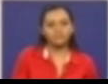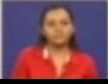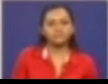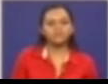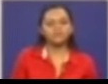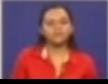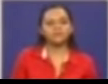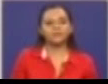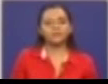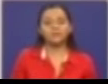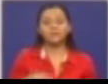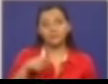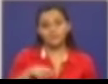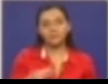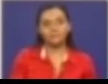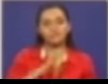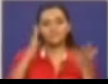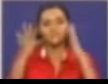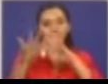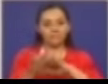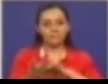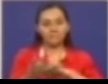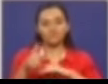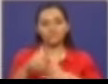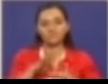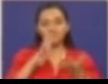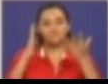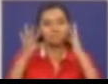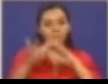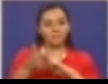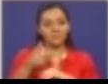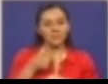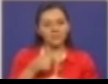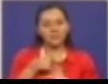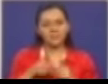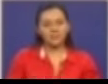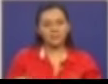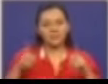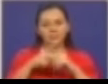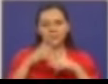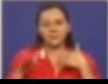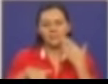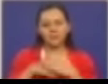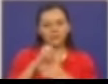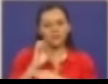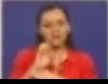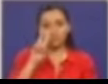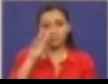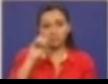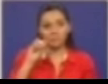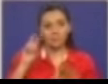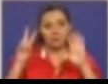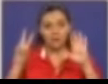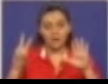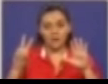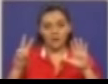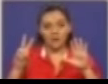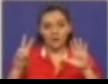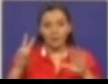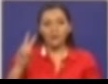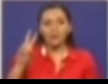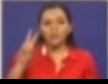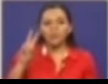Y aquí la evolución del ranking que ha tenido Ecuador. 2007, puesto 97. 2008,